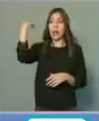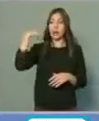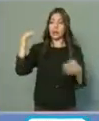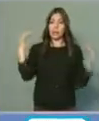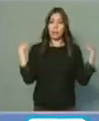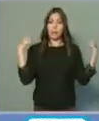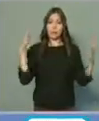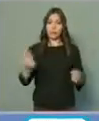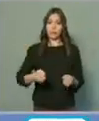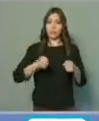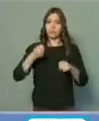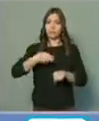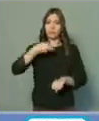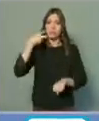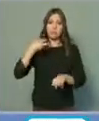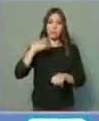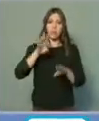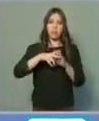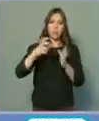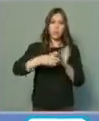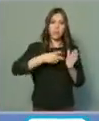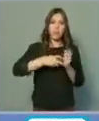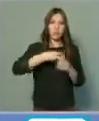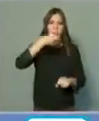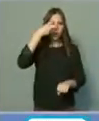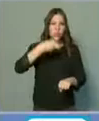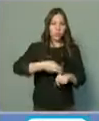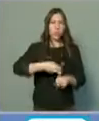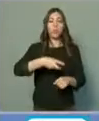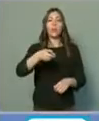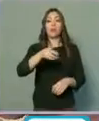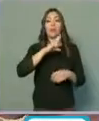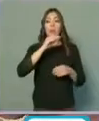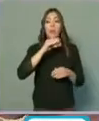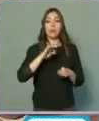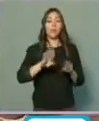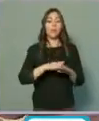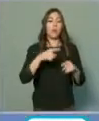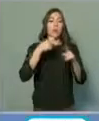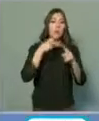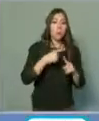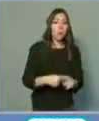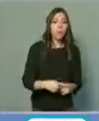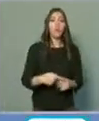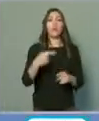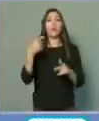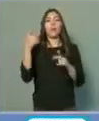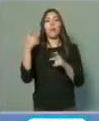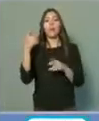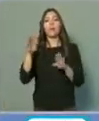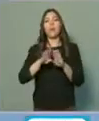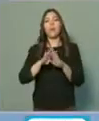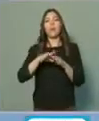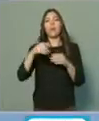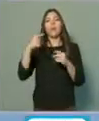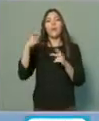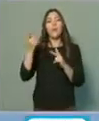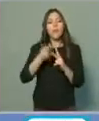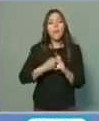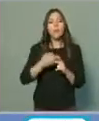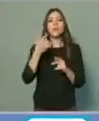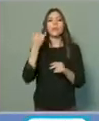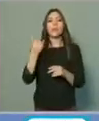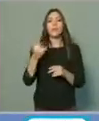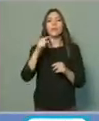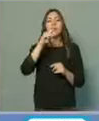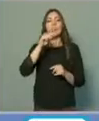decía, tengo que enseñarle que multiplique, divida y haga la raíz cuadrada. Ese era como su objetivo. Ahora los maestros ya